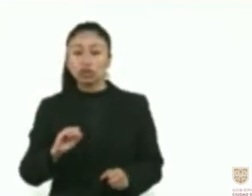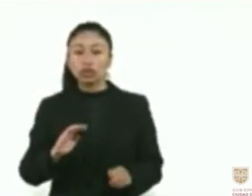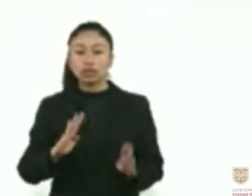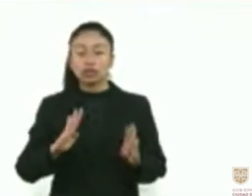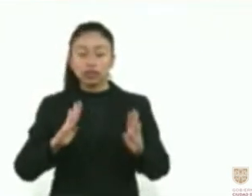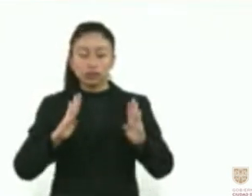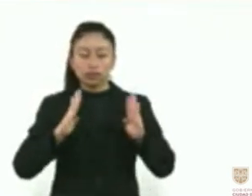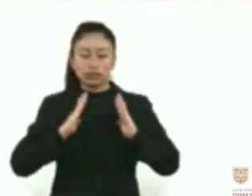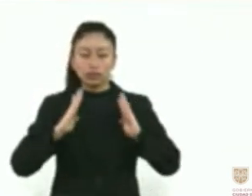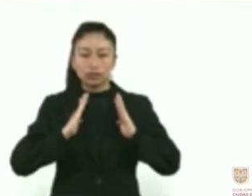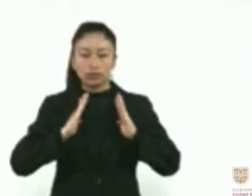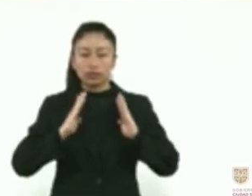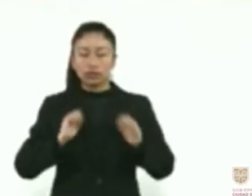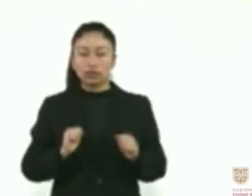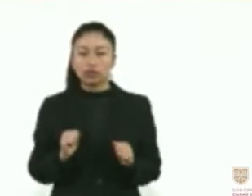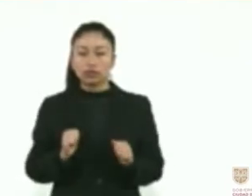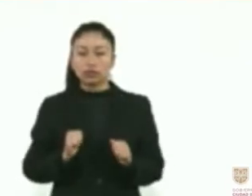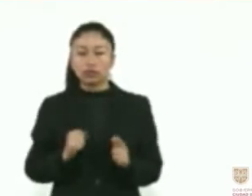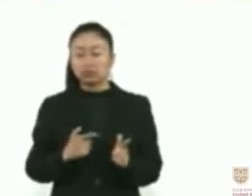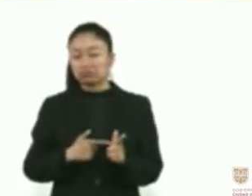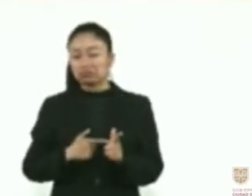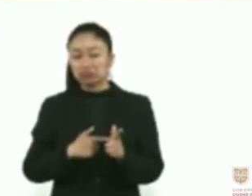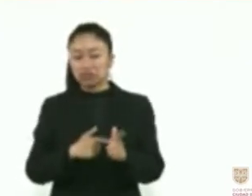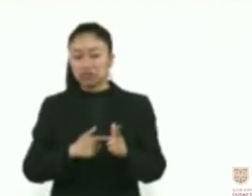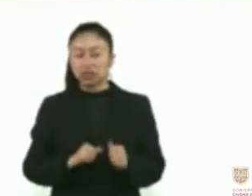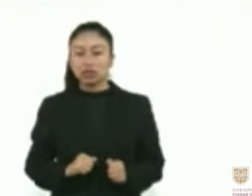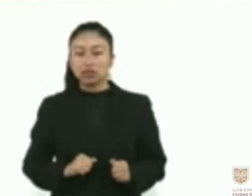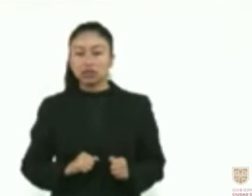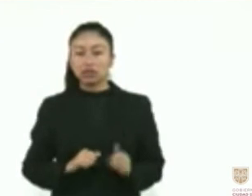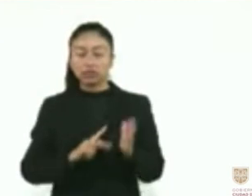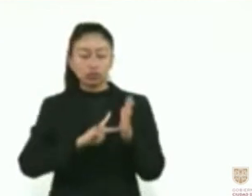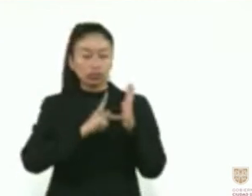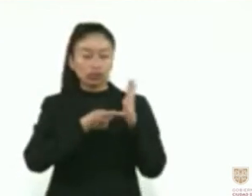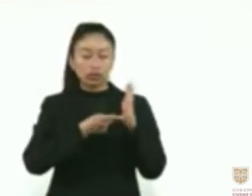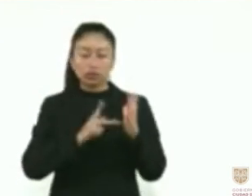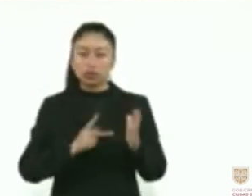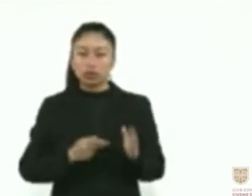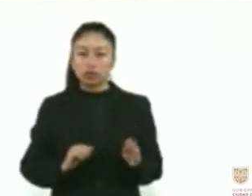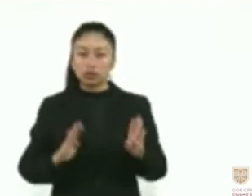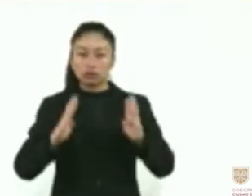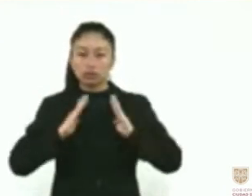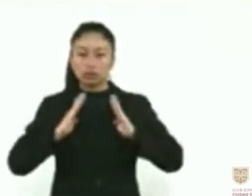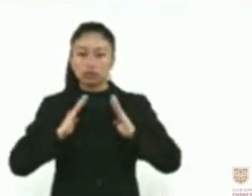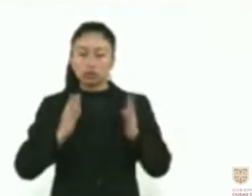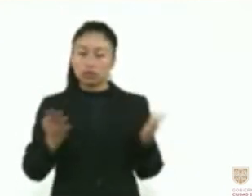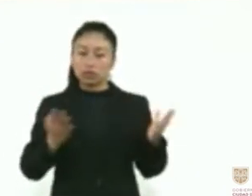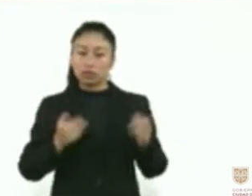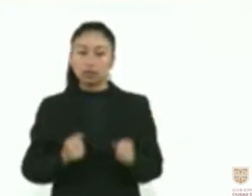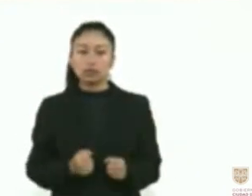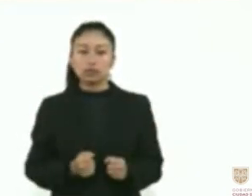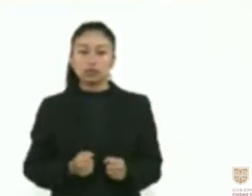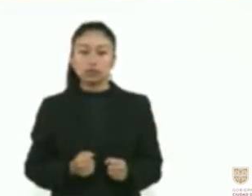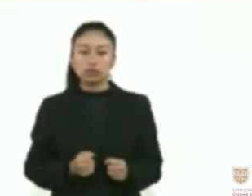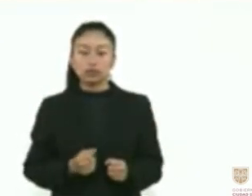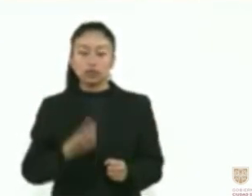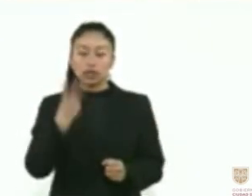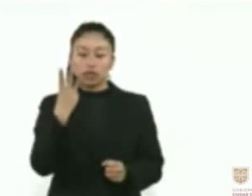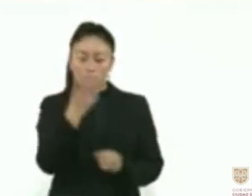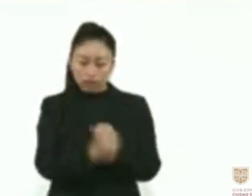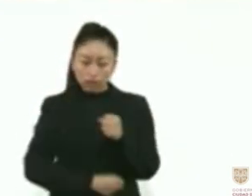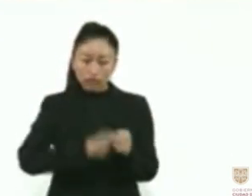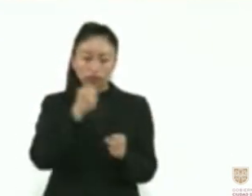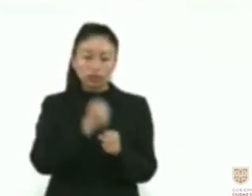pueblo uniformado, con sus grandes ingenieros militares, creó una obra en